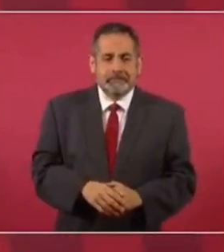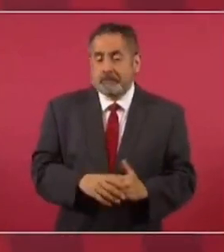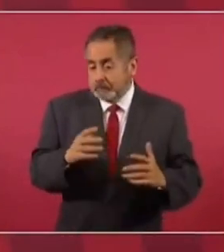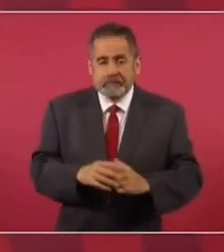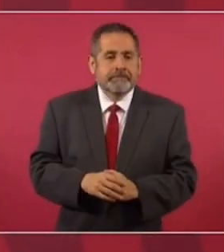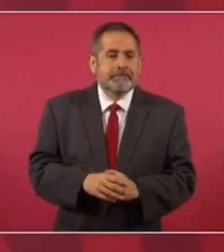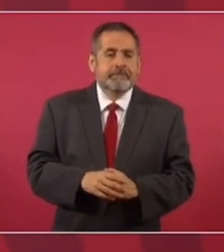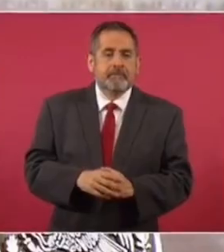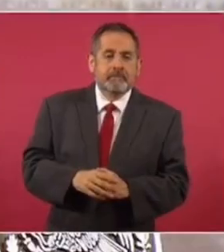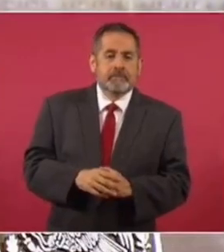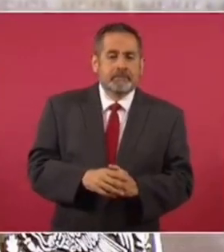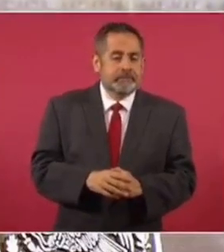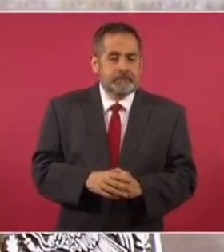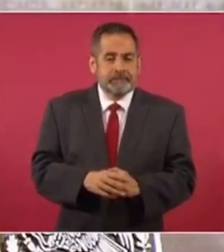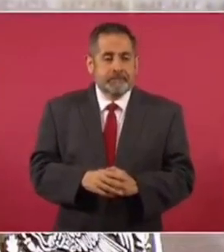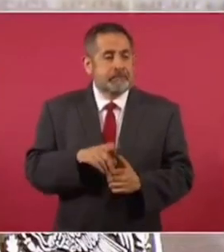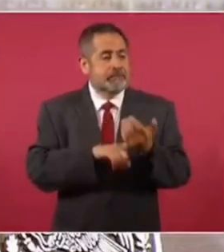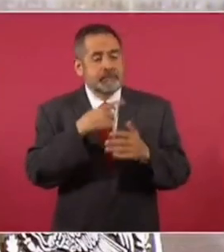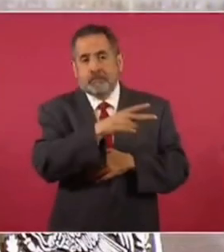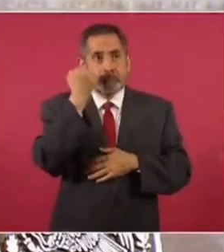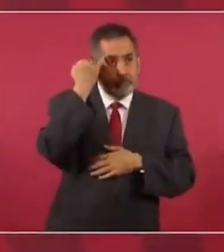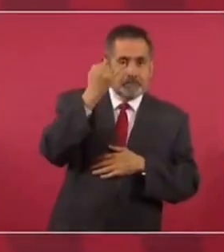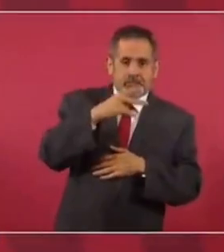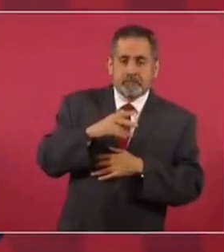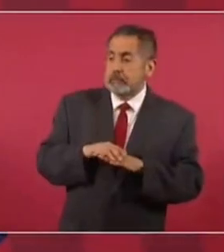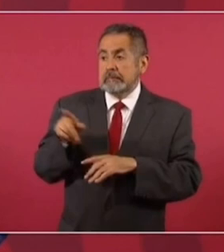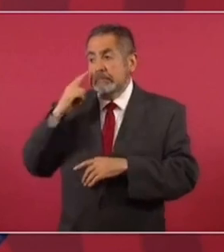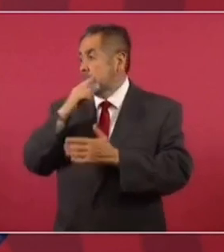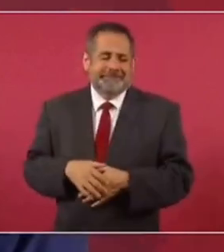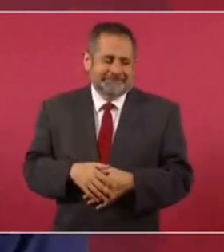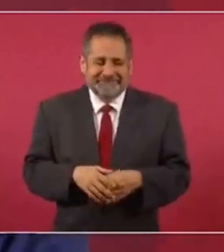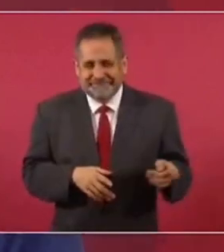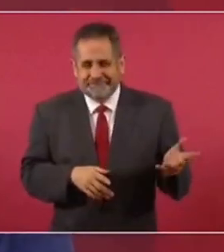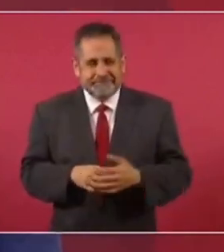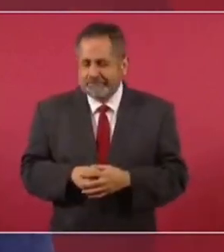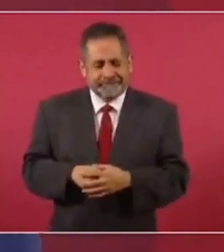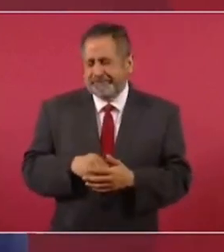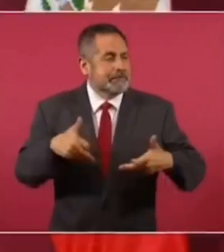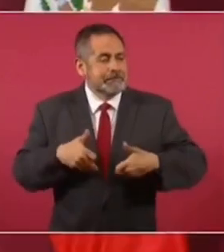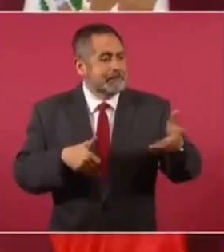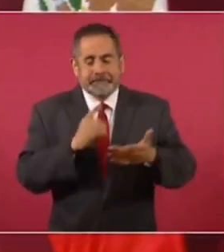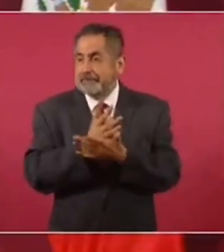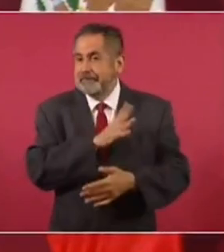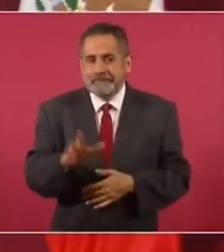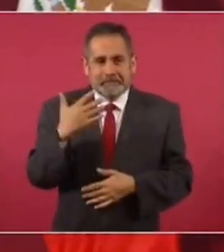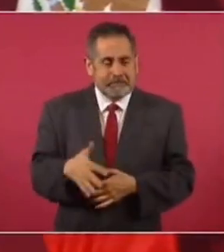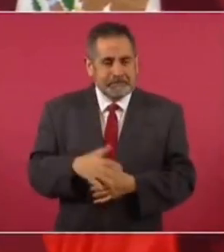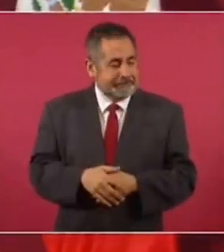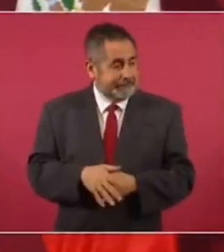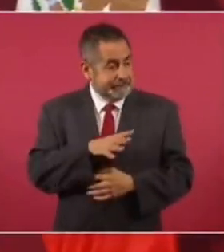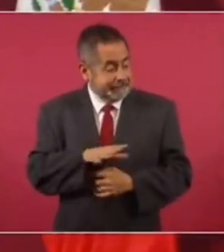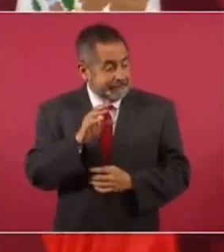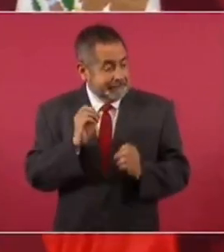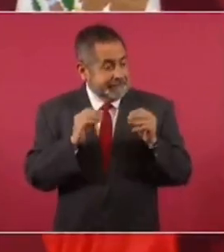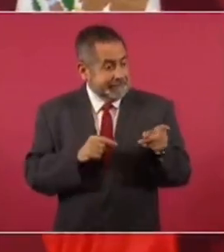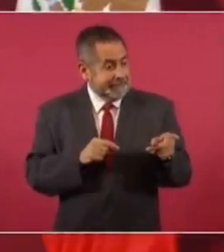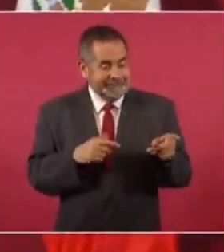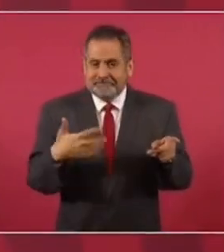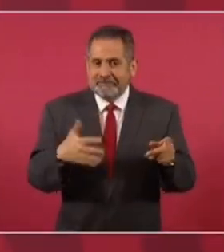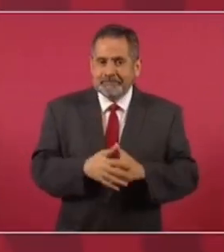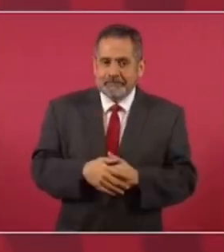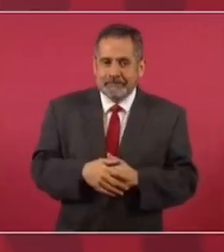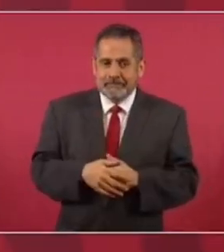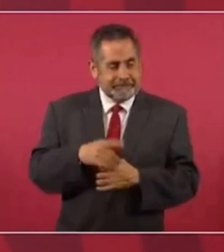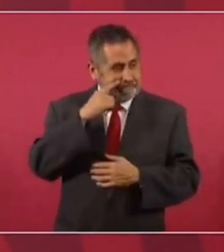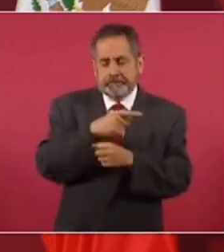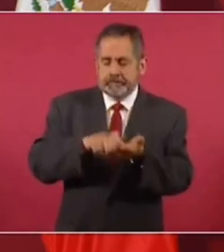según su visión, está en riesgo la democracia. No, es un espectáculo único, de primera. Es